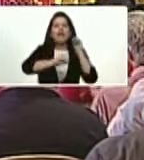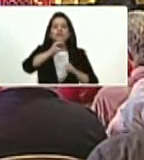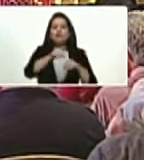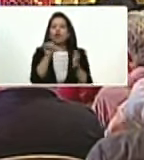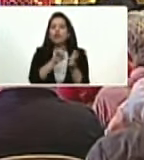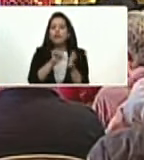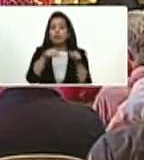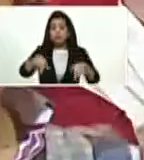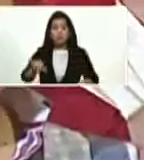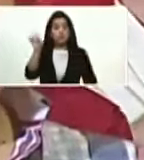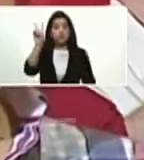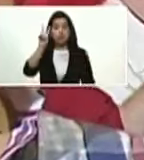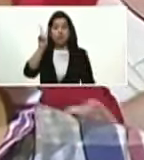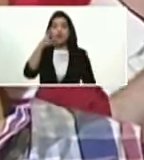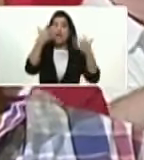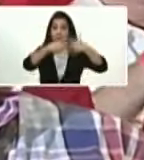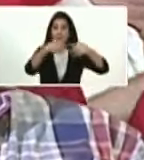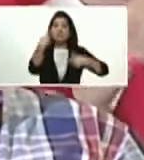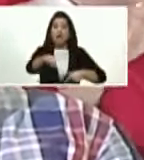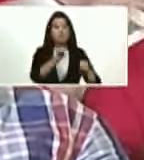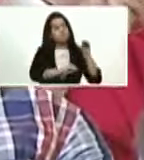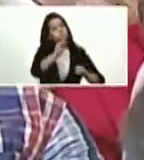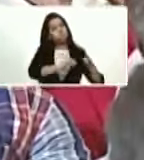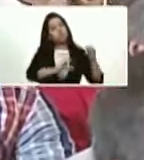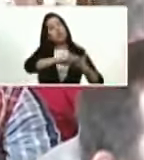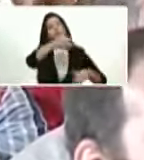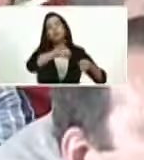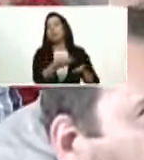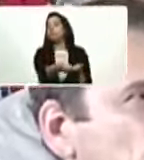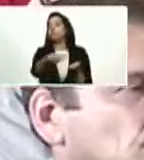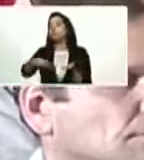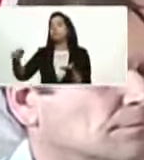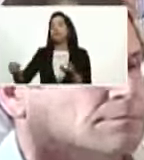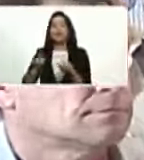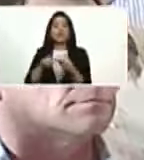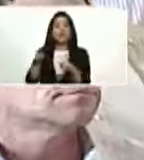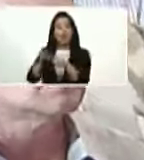niños y nuestras niñas y las tablets de nuestra juventud.